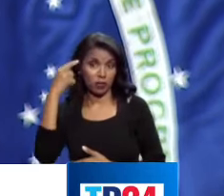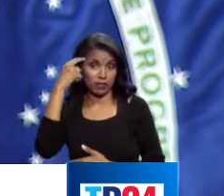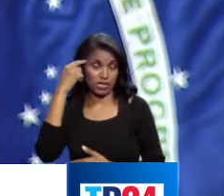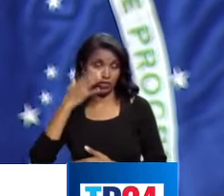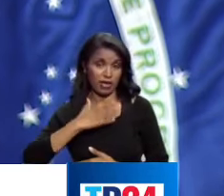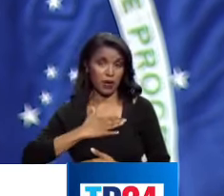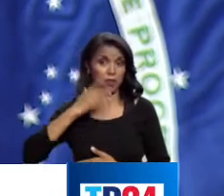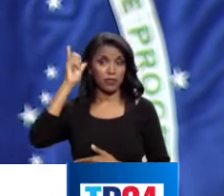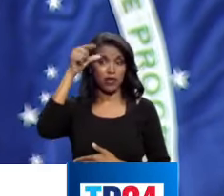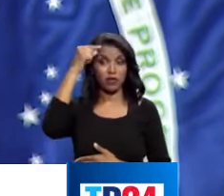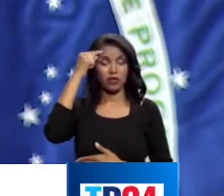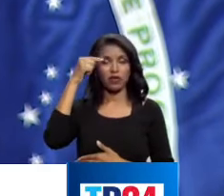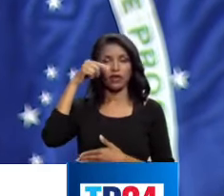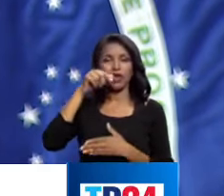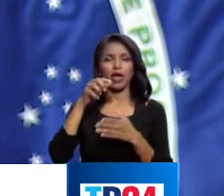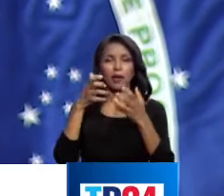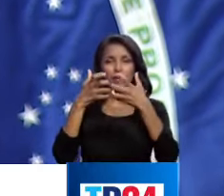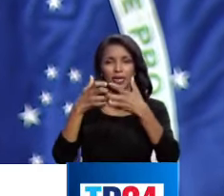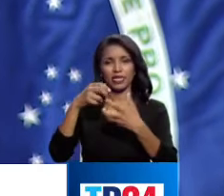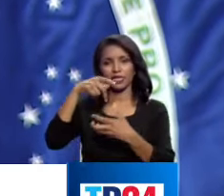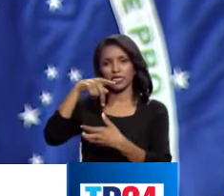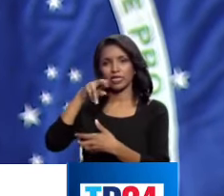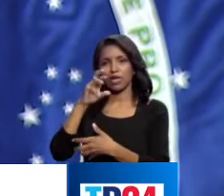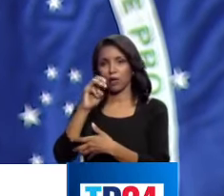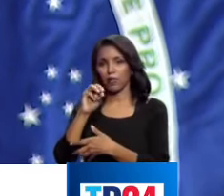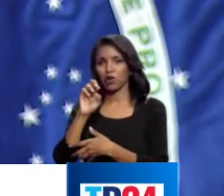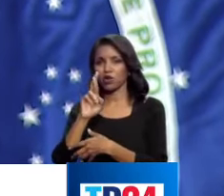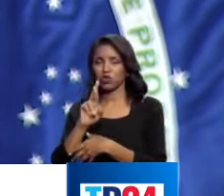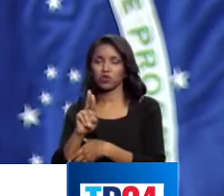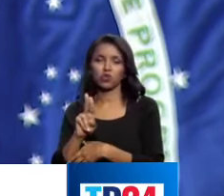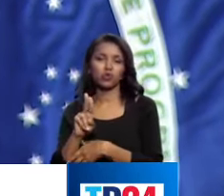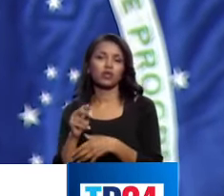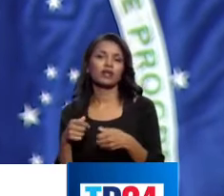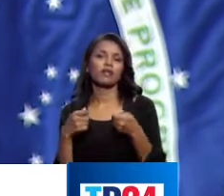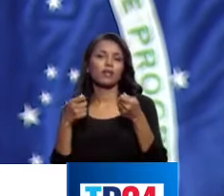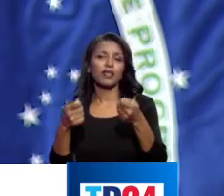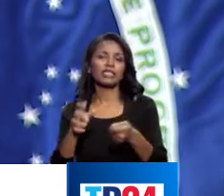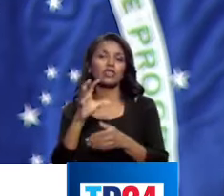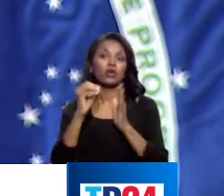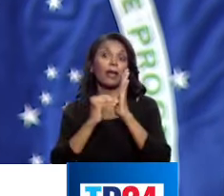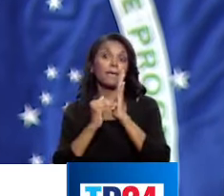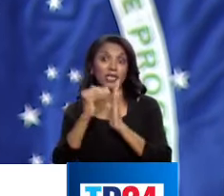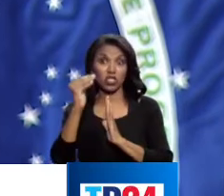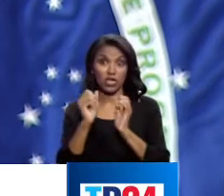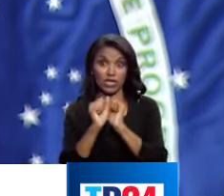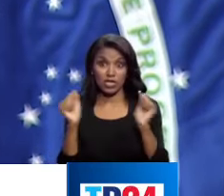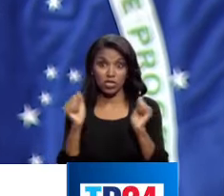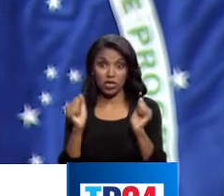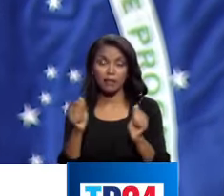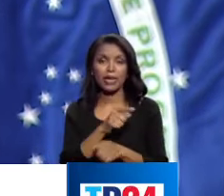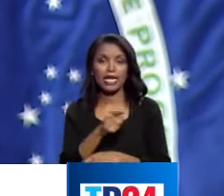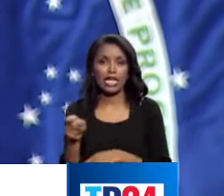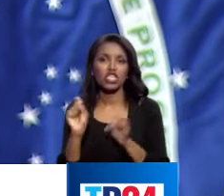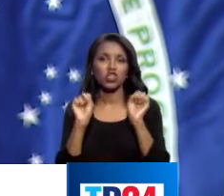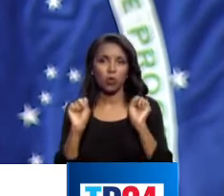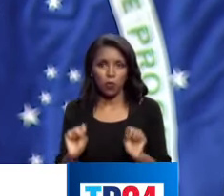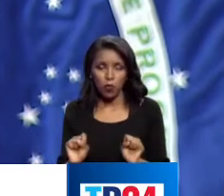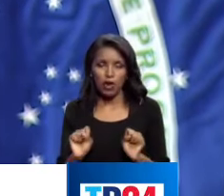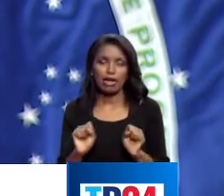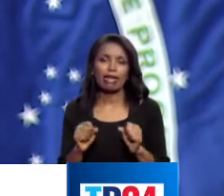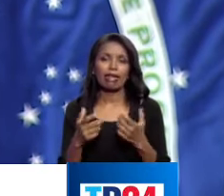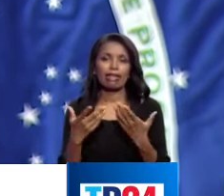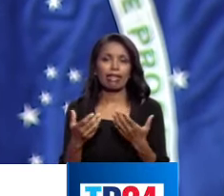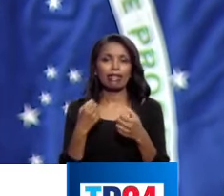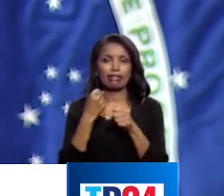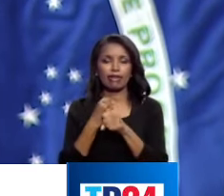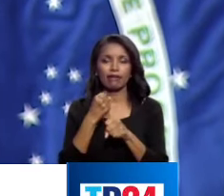a Promptur de 50 millones de dólares, que representa más o menos el 1% del total de los ingresos